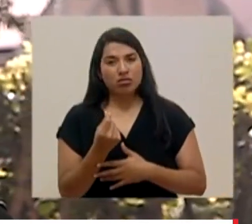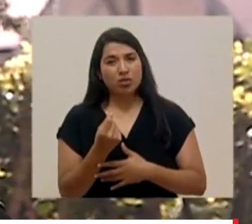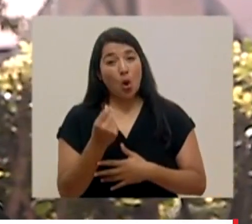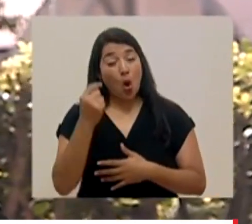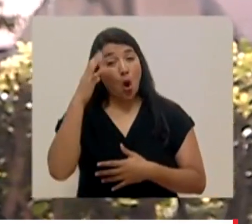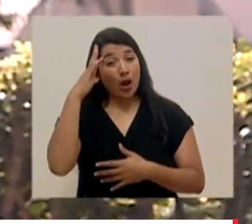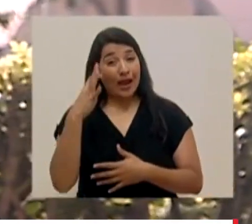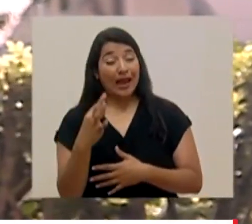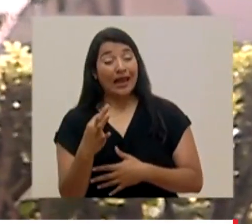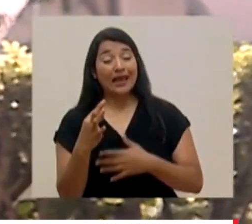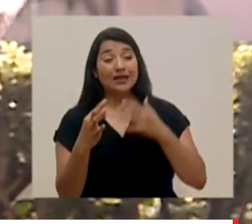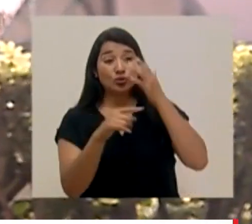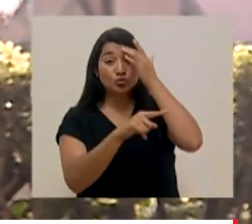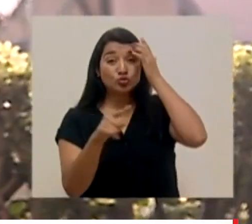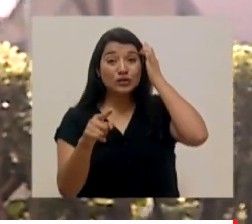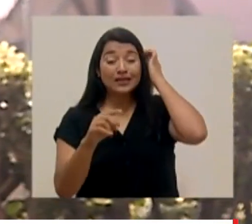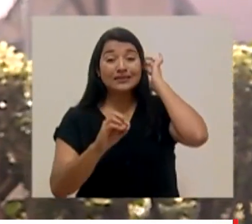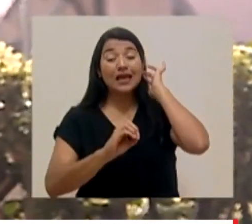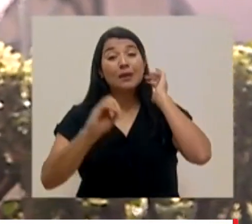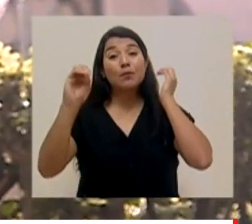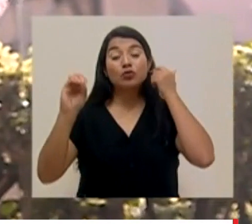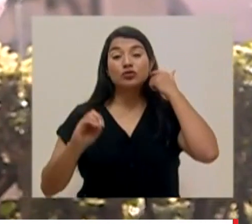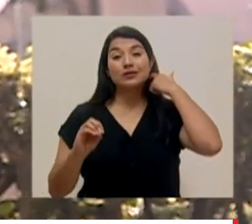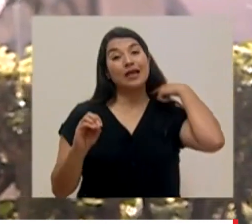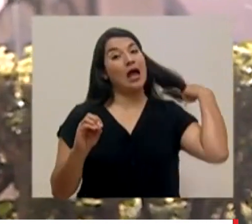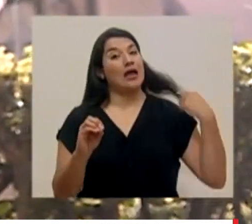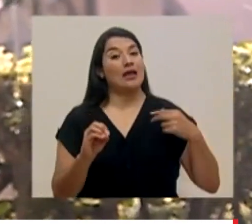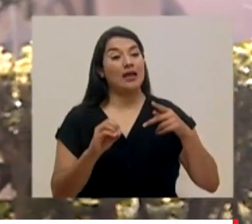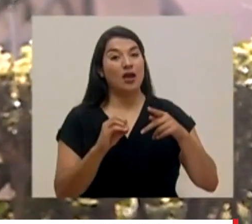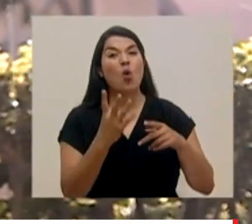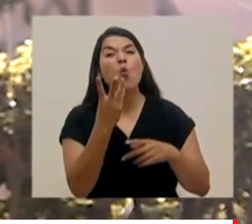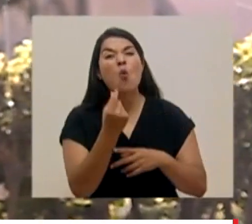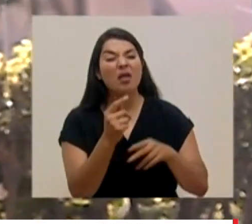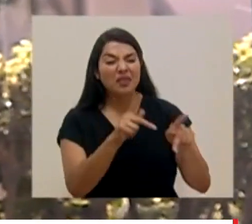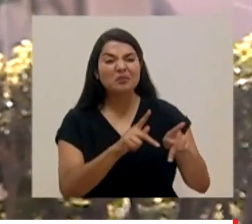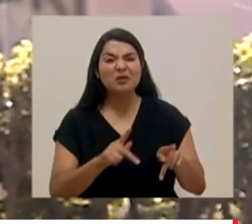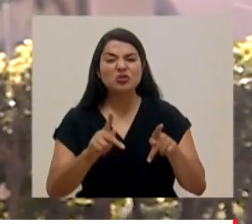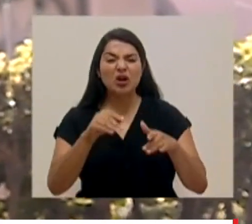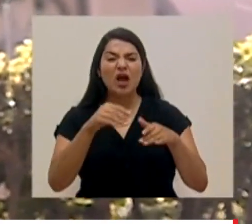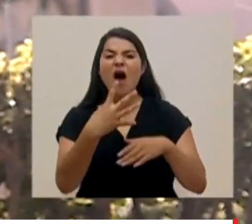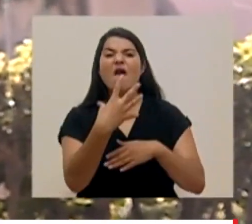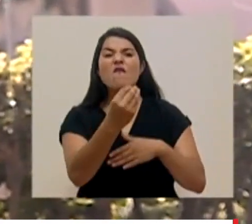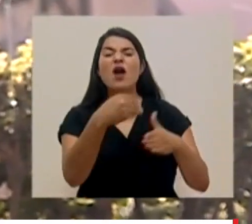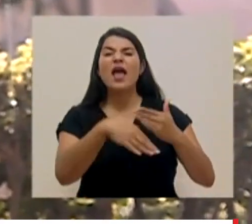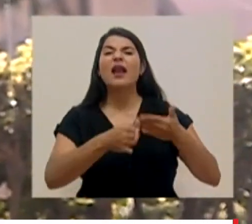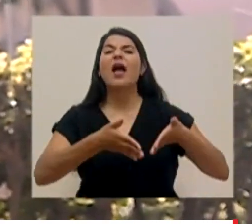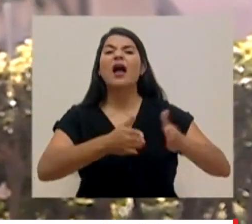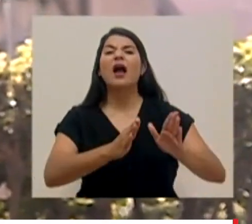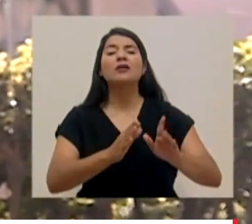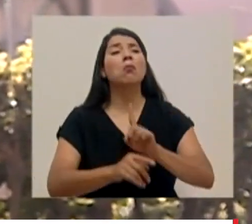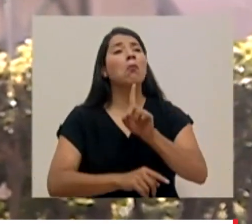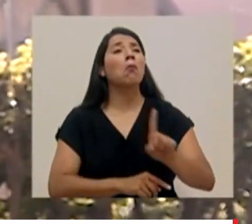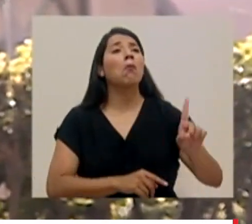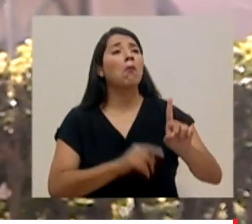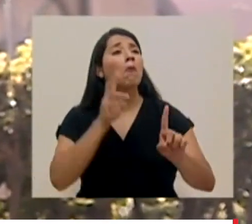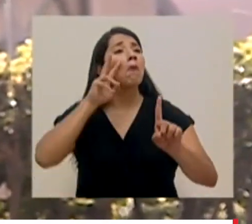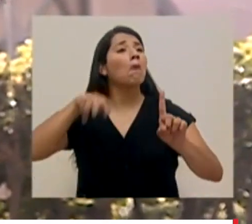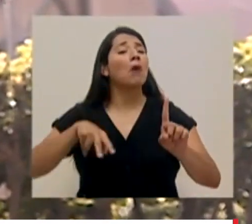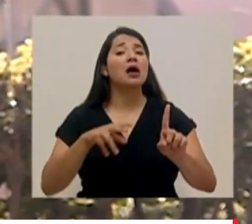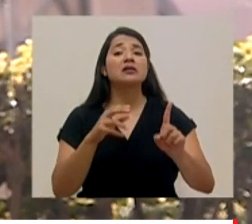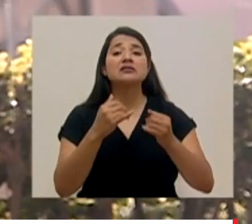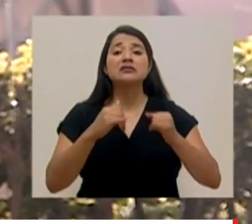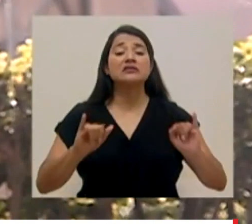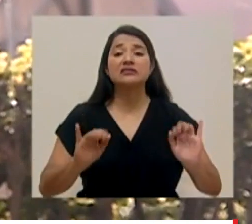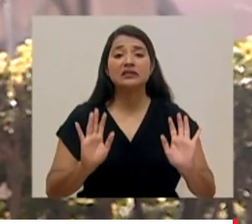estimando el porcentaje de esas personas que andan en esas condiciones en la calle generando contagios sin